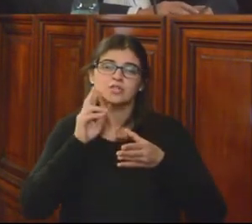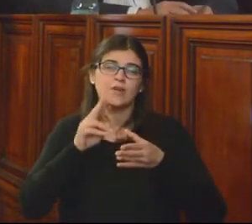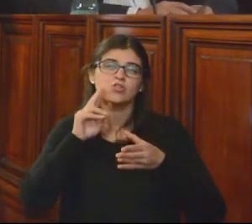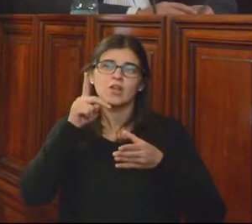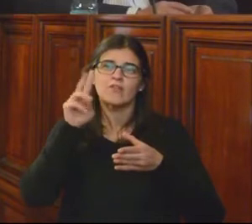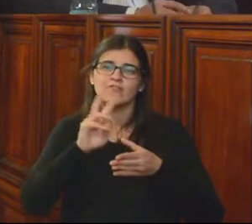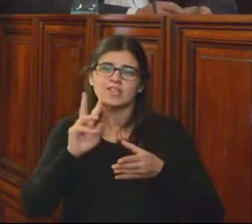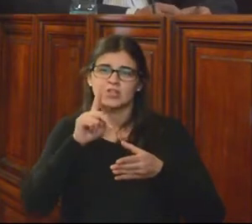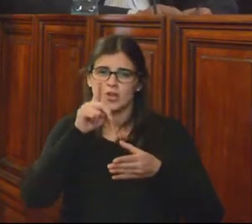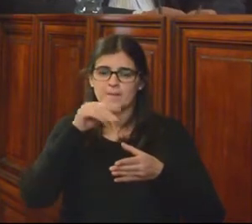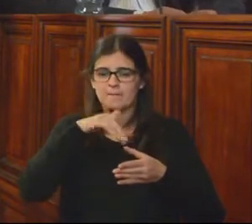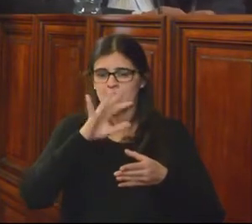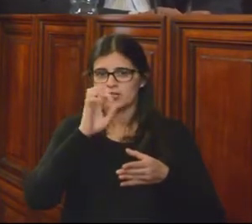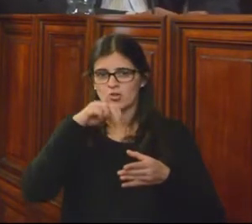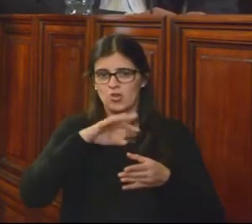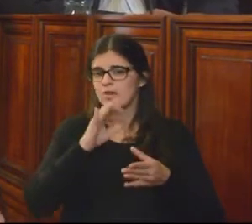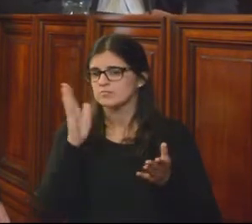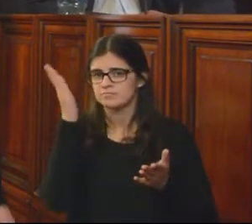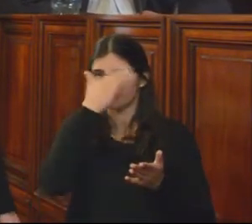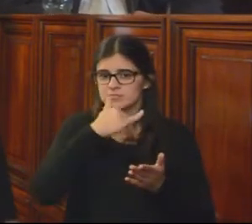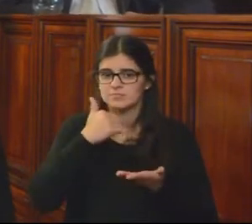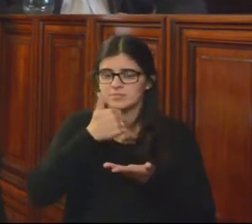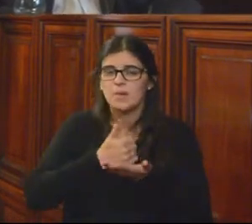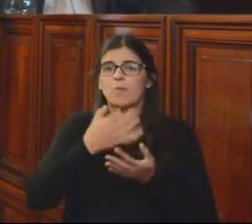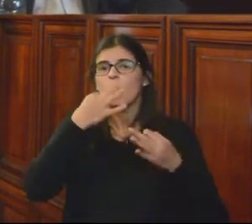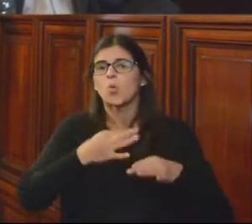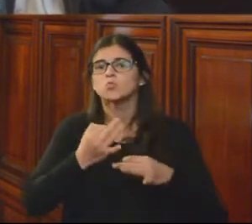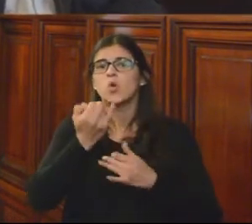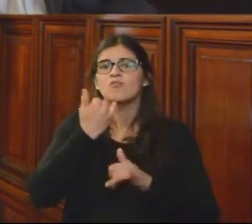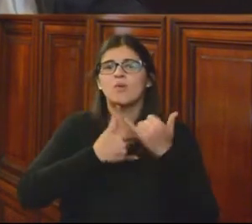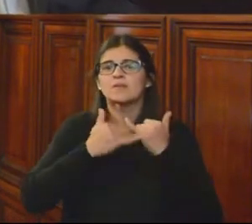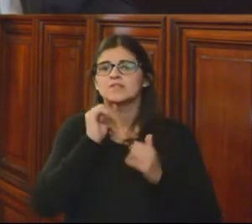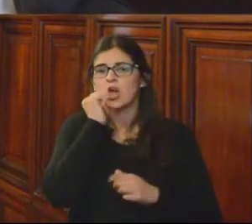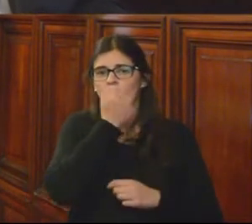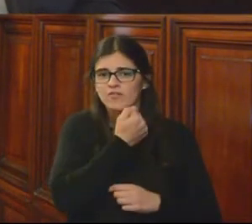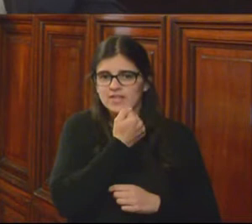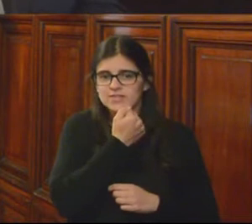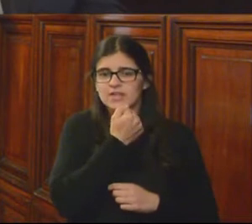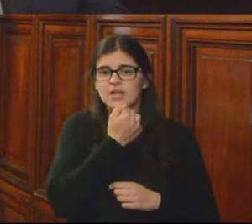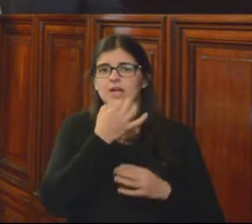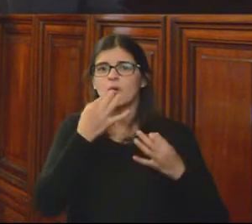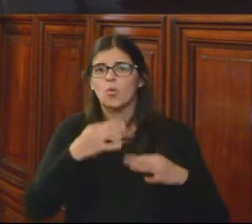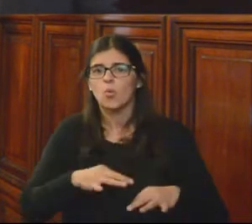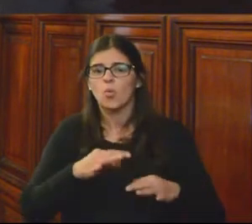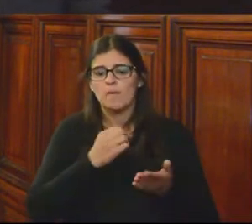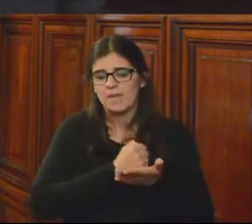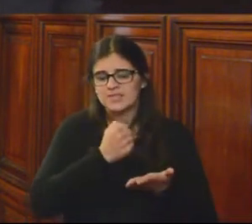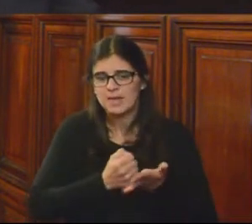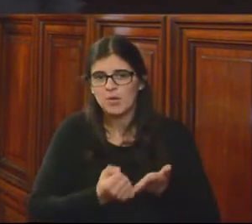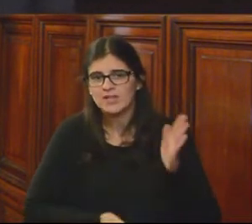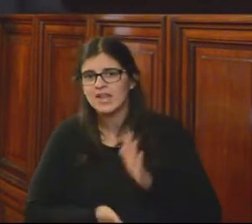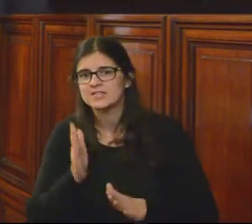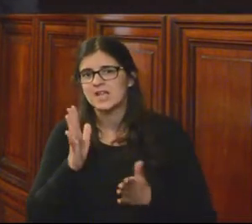de Prisiones, no pudo estar acá porque recibió información confidencial de que le retendrían su pasaporte a la